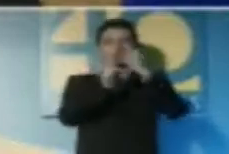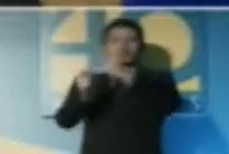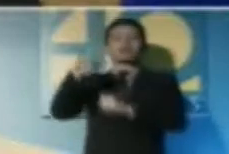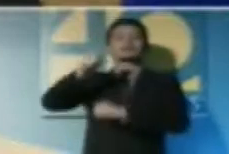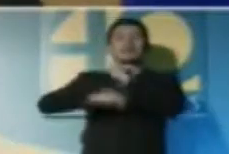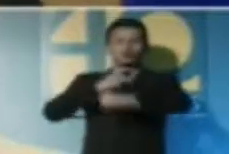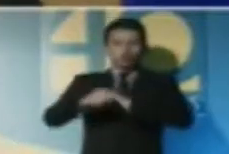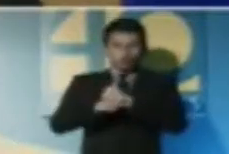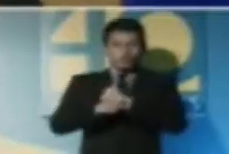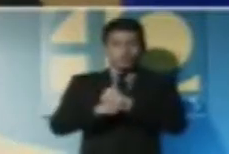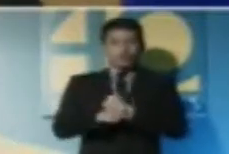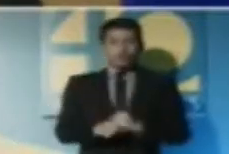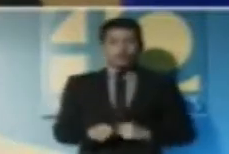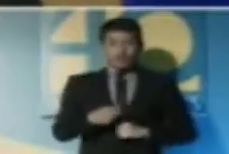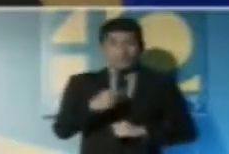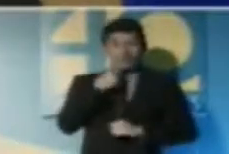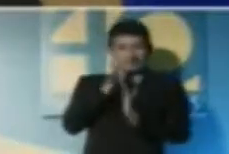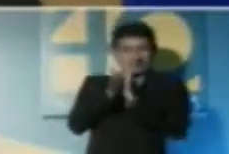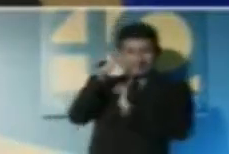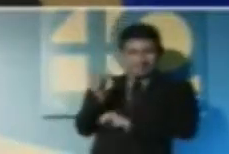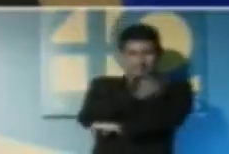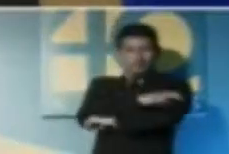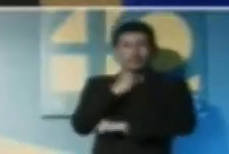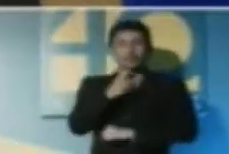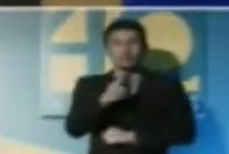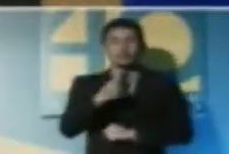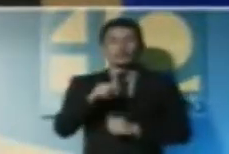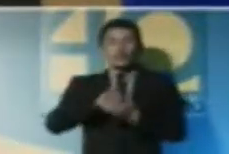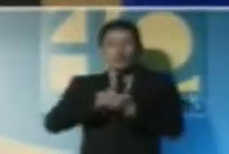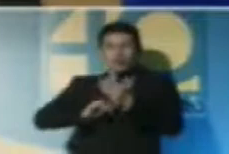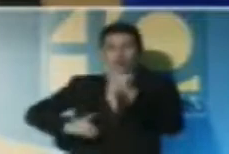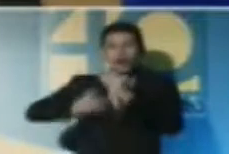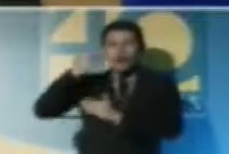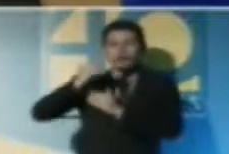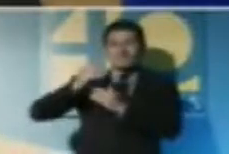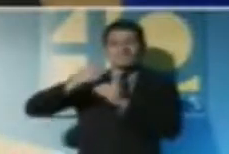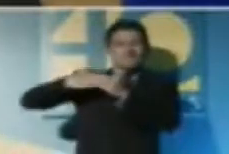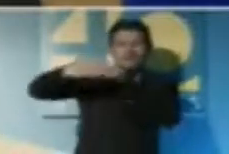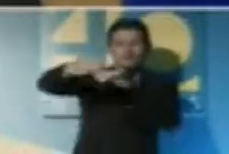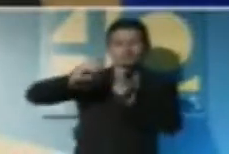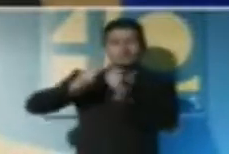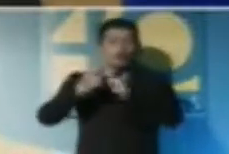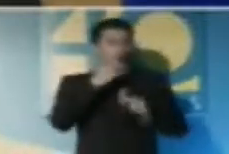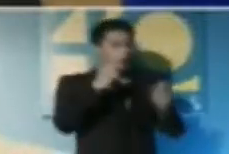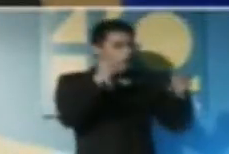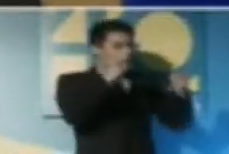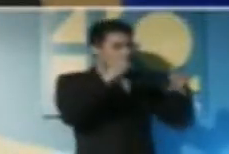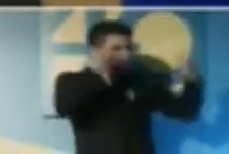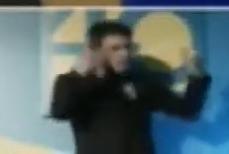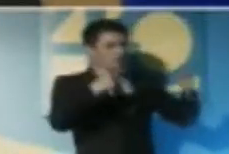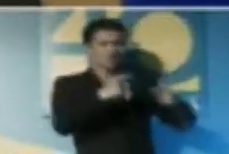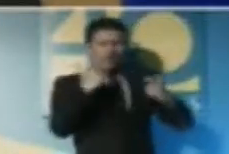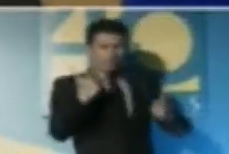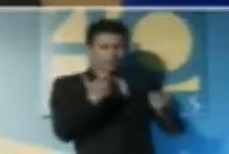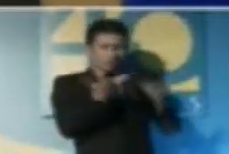sus palabras, la idea es pasar la página para entrar a la nueva fase, quitar el conflicto y el problema de las armas